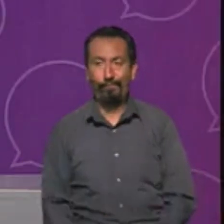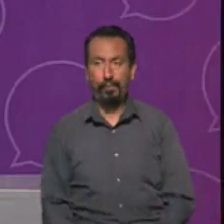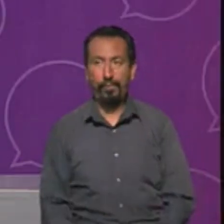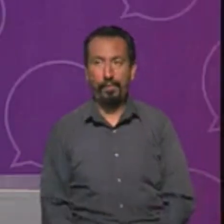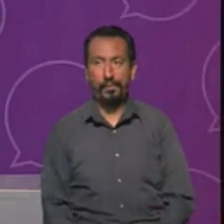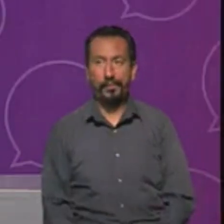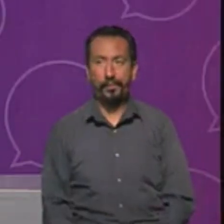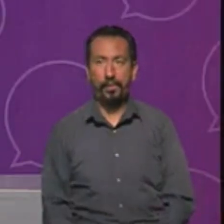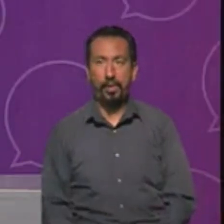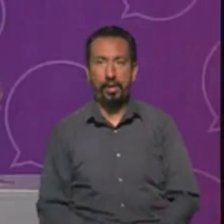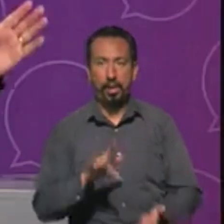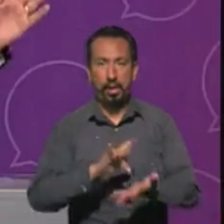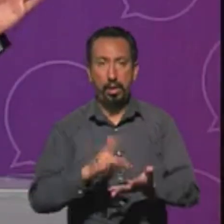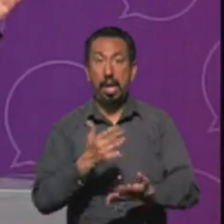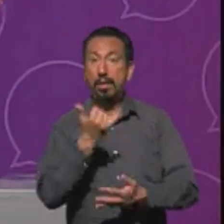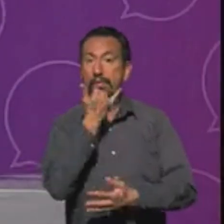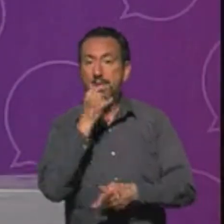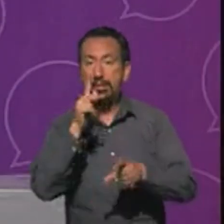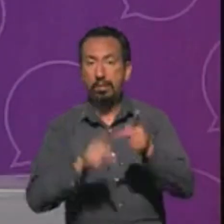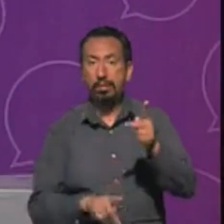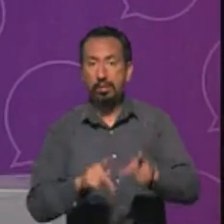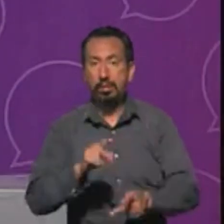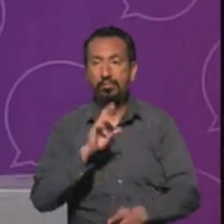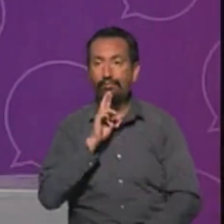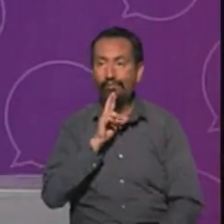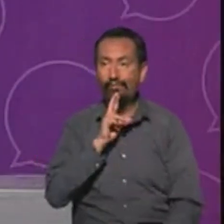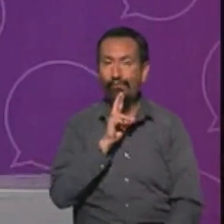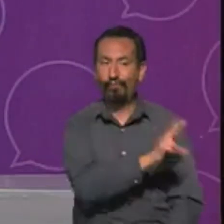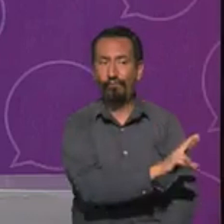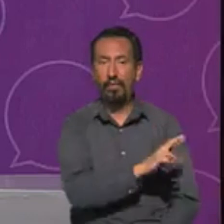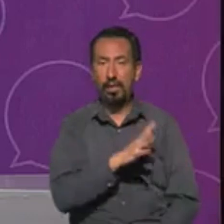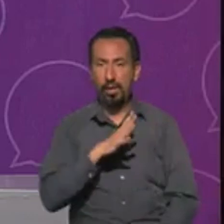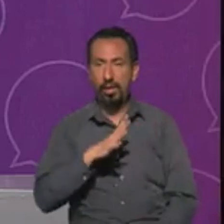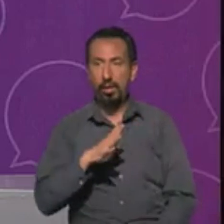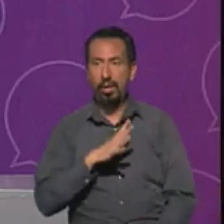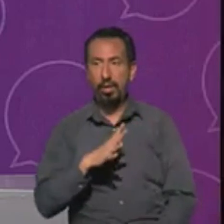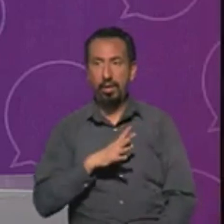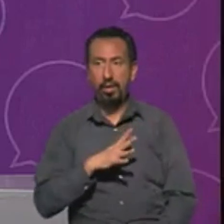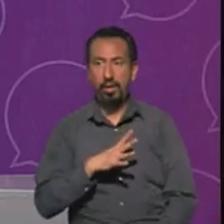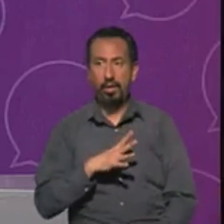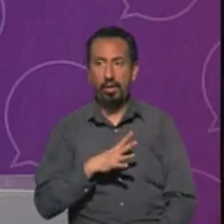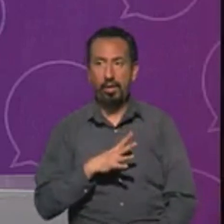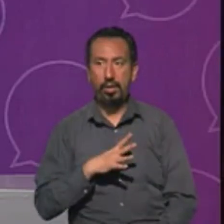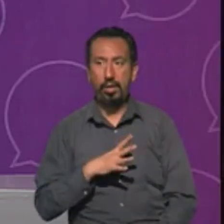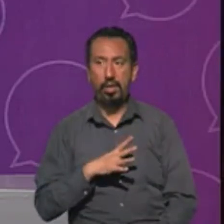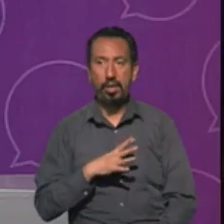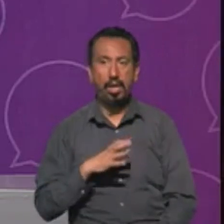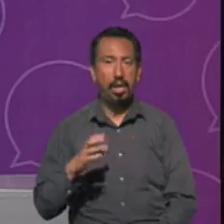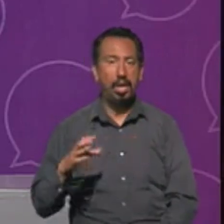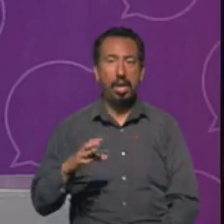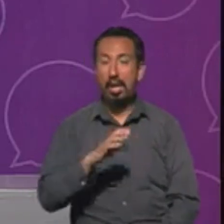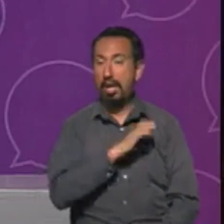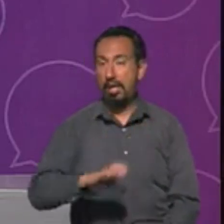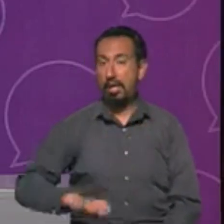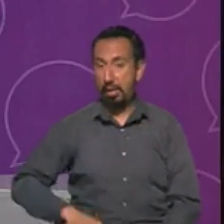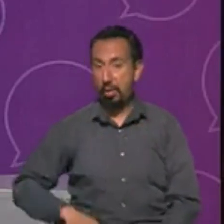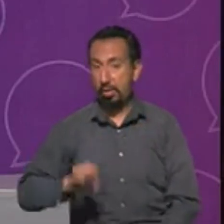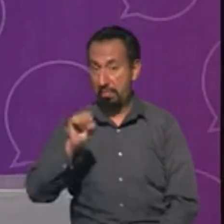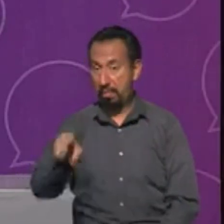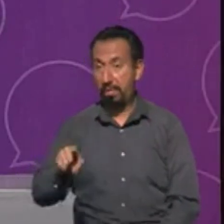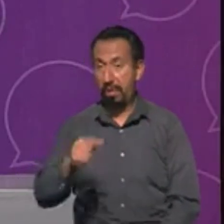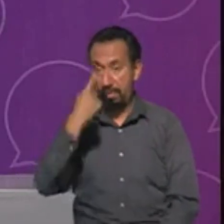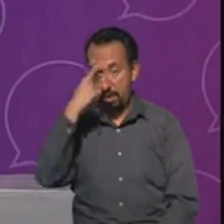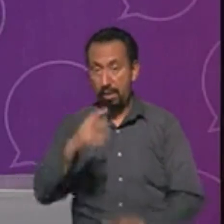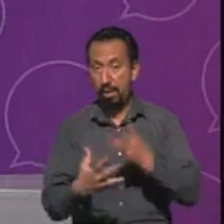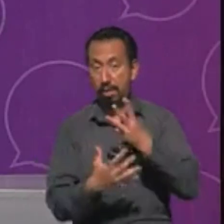vamos Ahora hay una hay una ré adelante por favor hay una réplica hay una réplica por parte del candidato de la coalición fuerza y corazón por